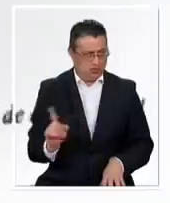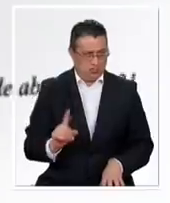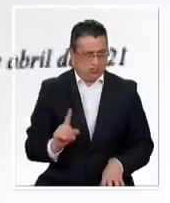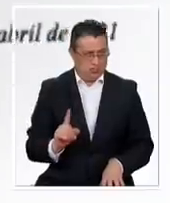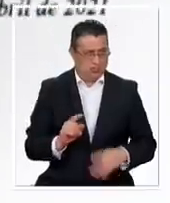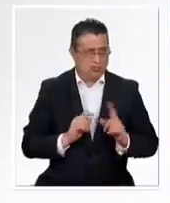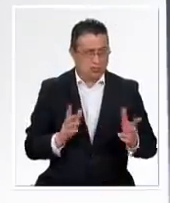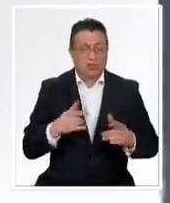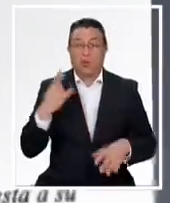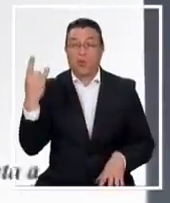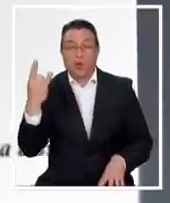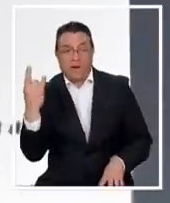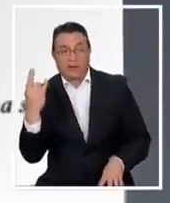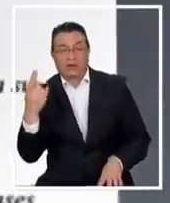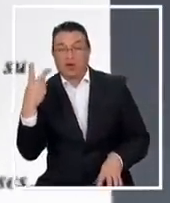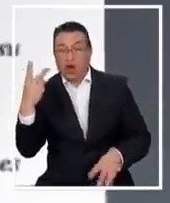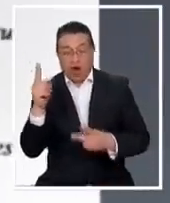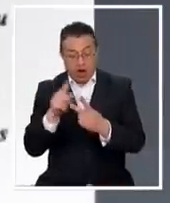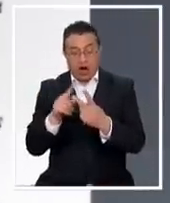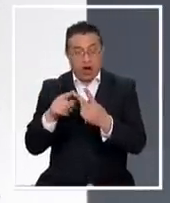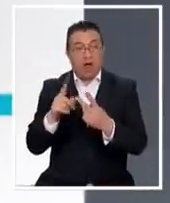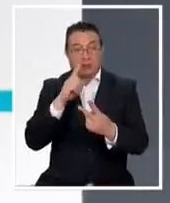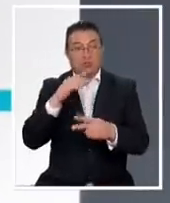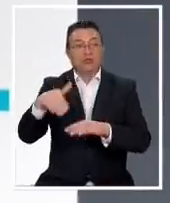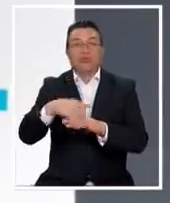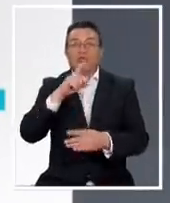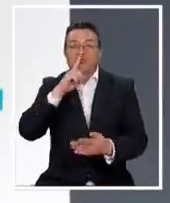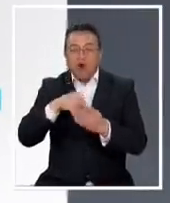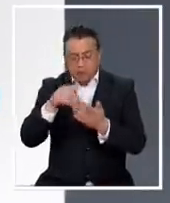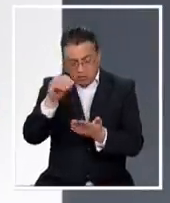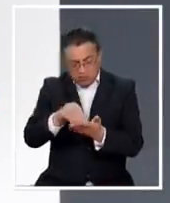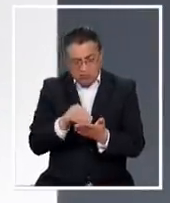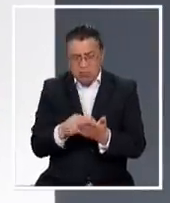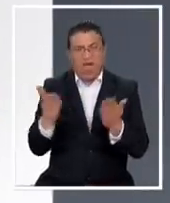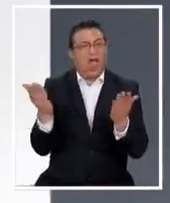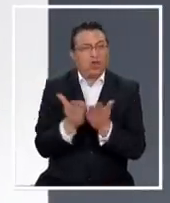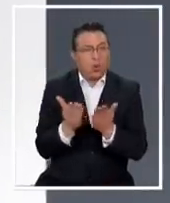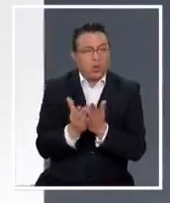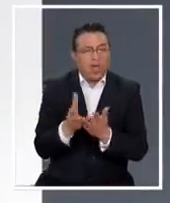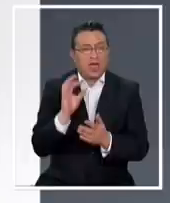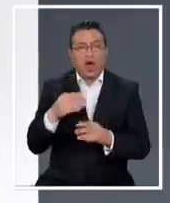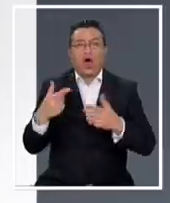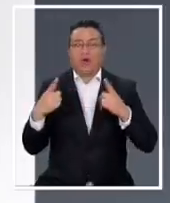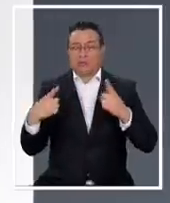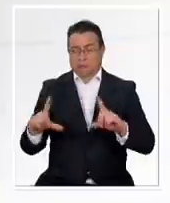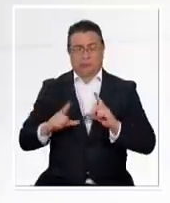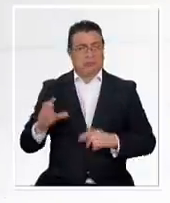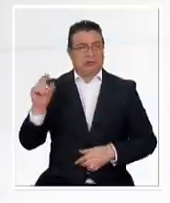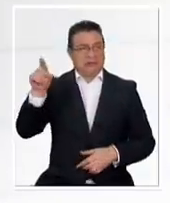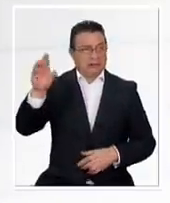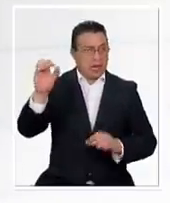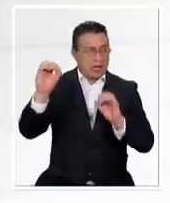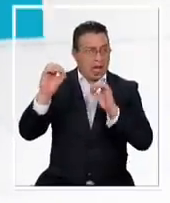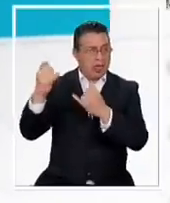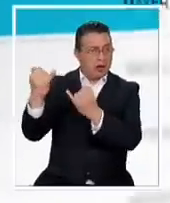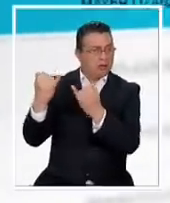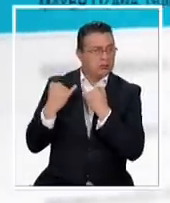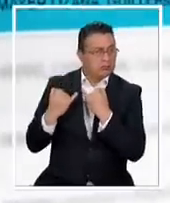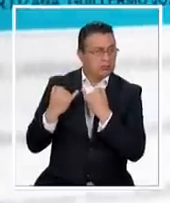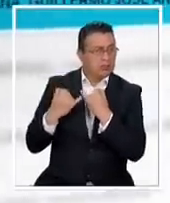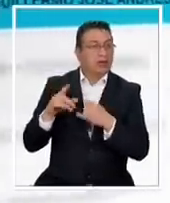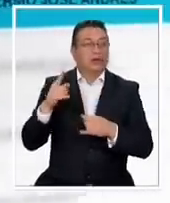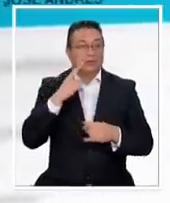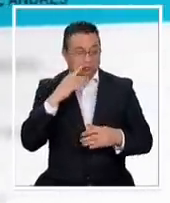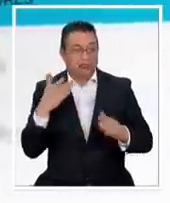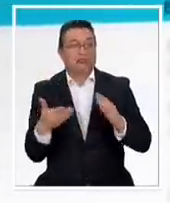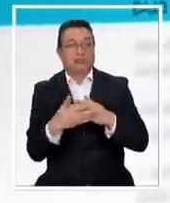2 universidades donde él dice que estudió aparece su nombre, ni como estudiante ni como egresado. Aún así, según consta en el